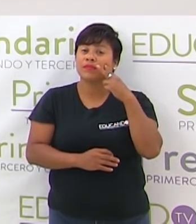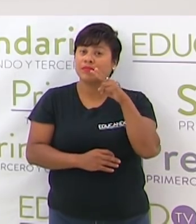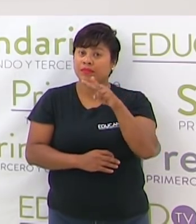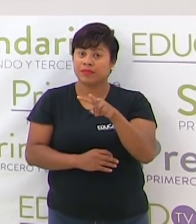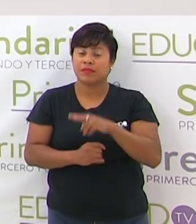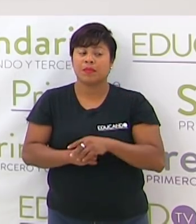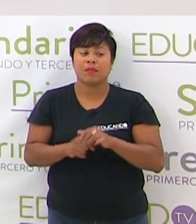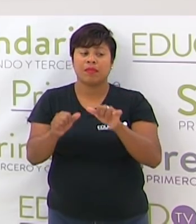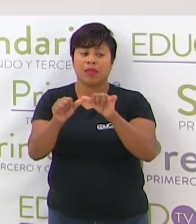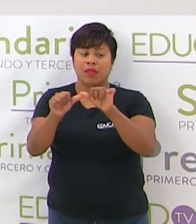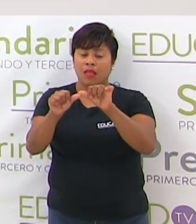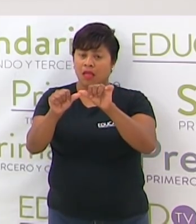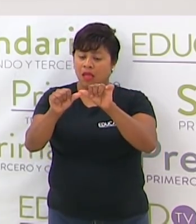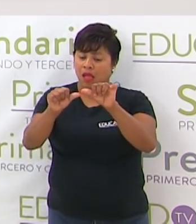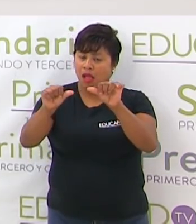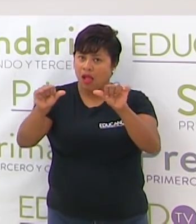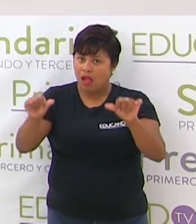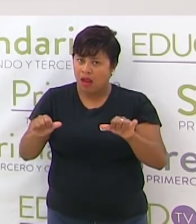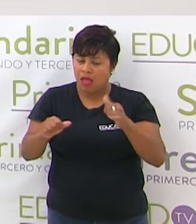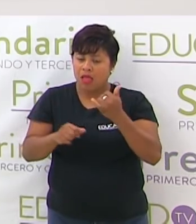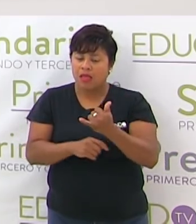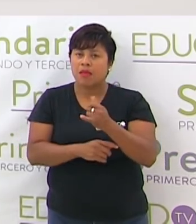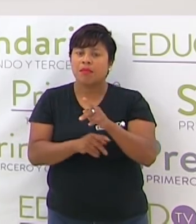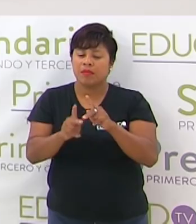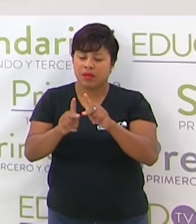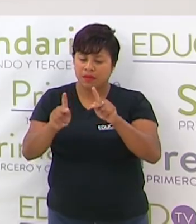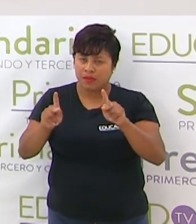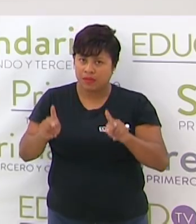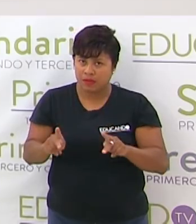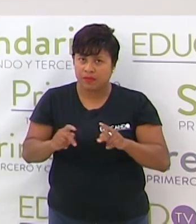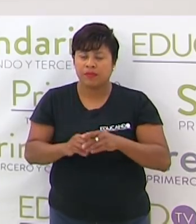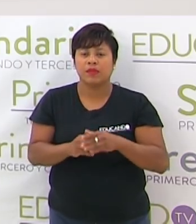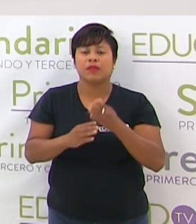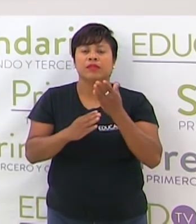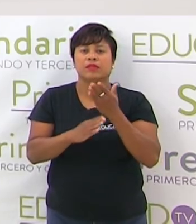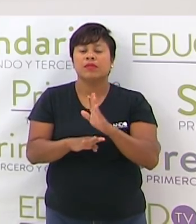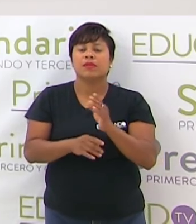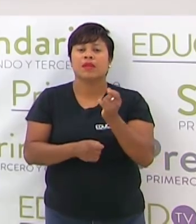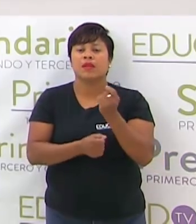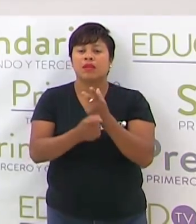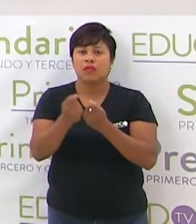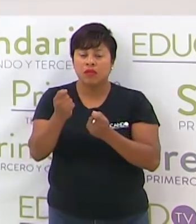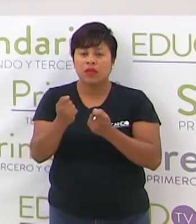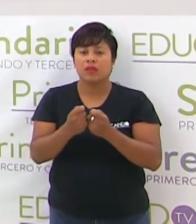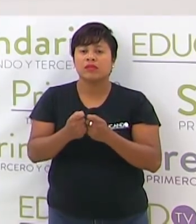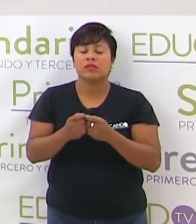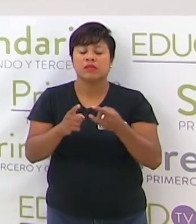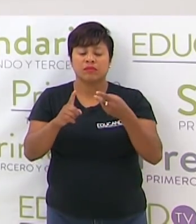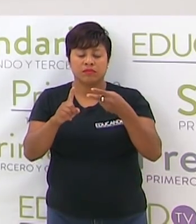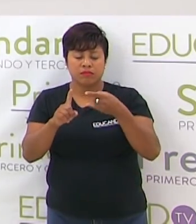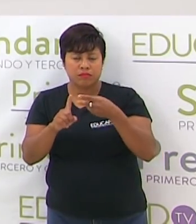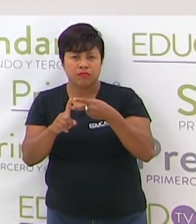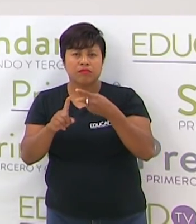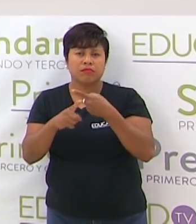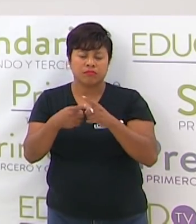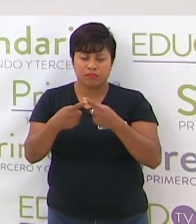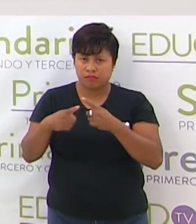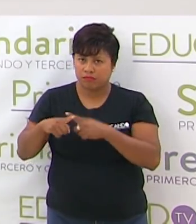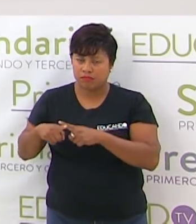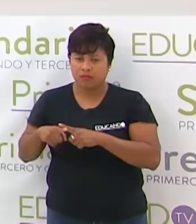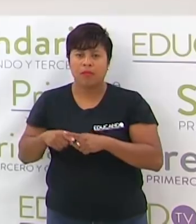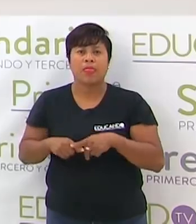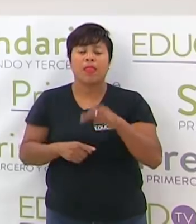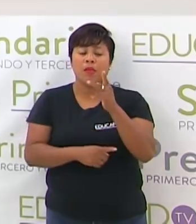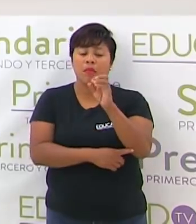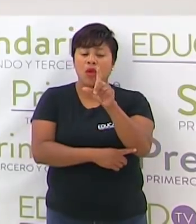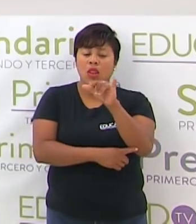ver el área y el perímetro de algunas figuras geométricas, ¿sí? Sobre